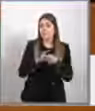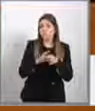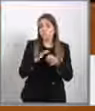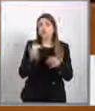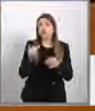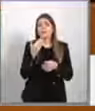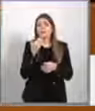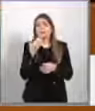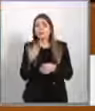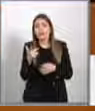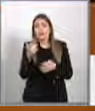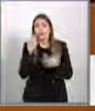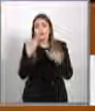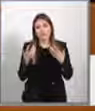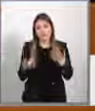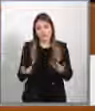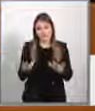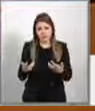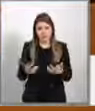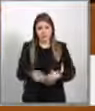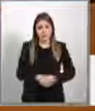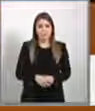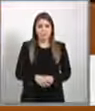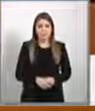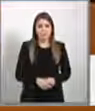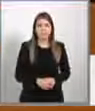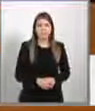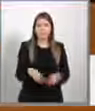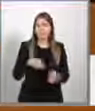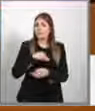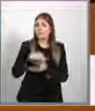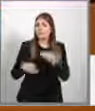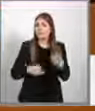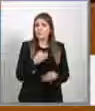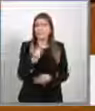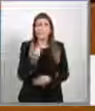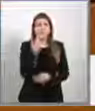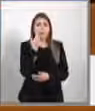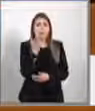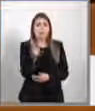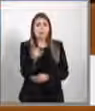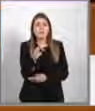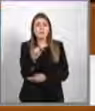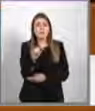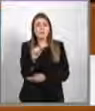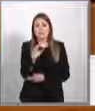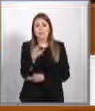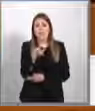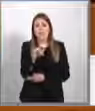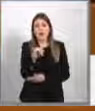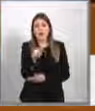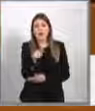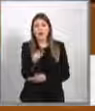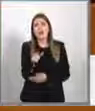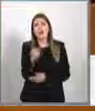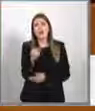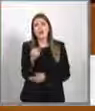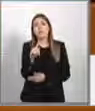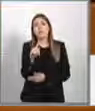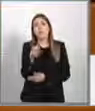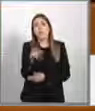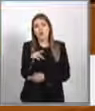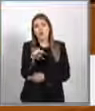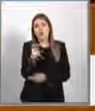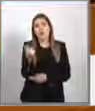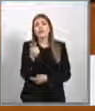queremos. Todos queremos una fiscalía autónoma, con capacidades suficientes para cumplir sus fines, que